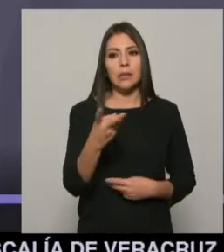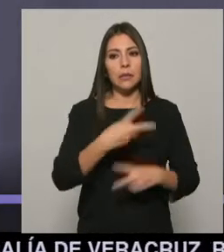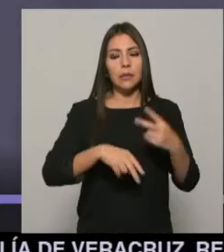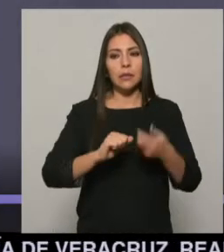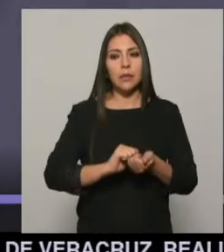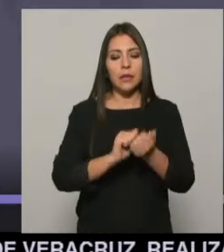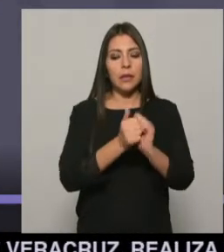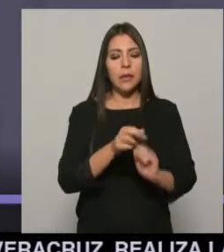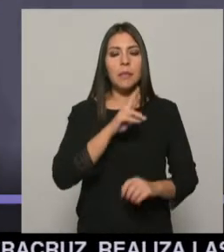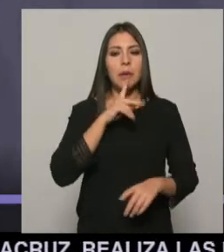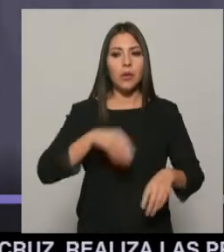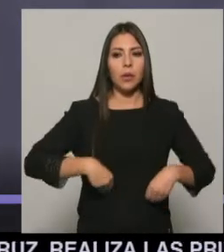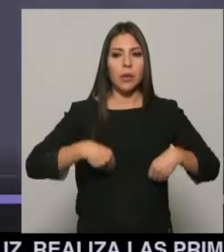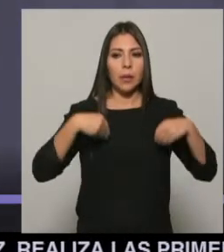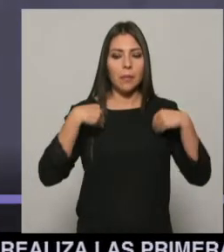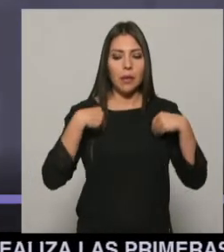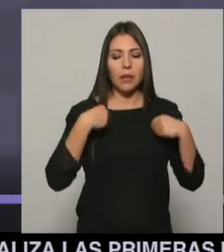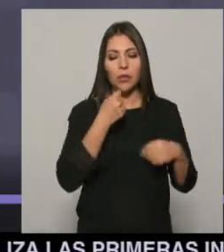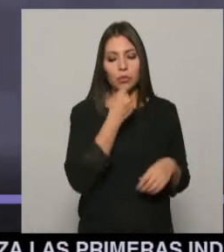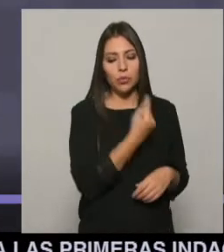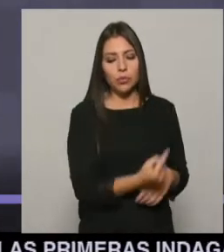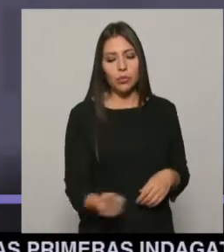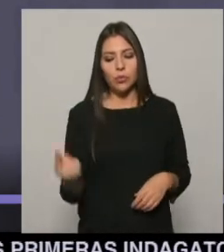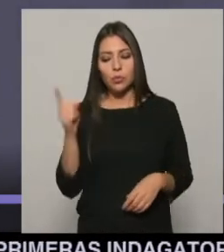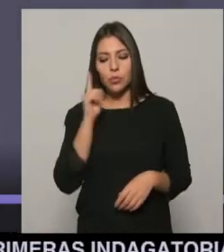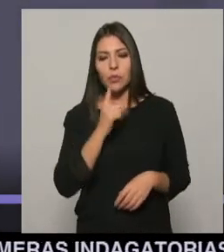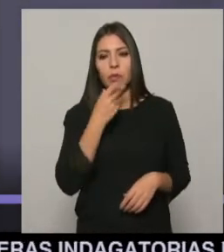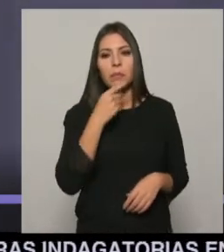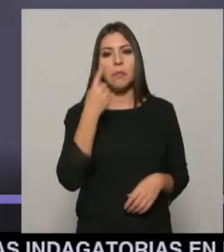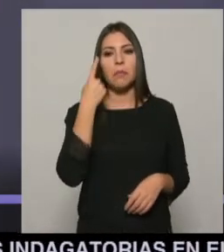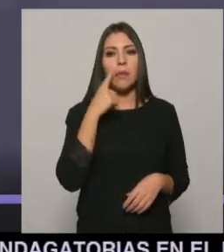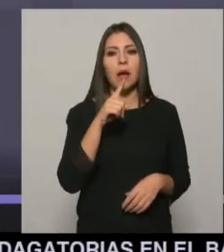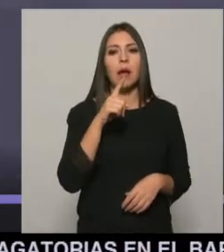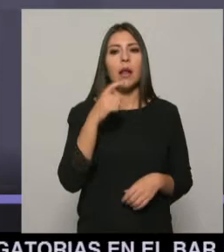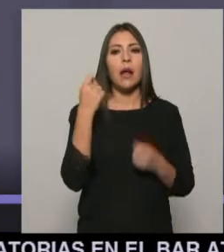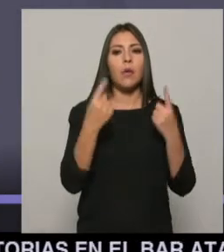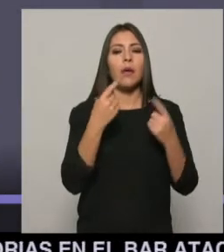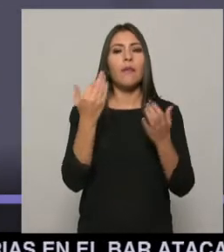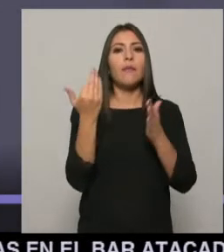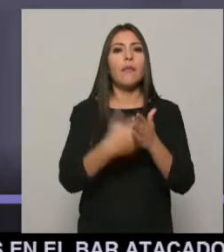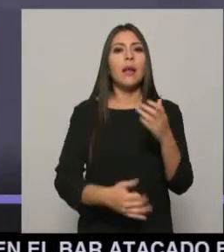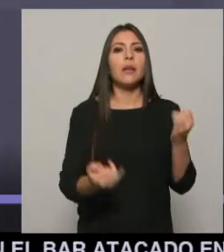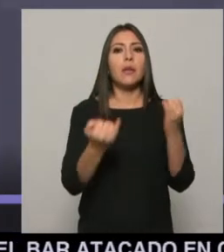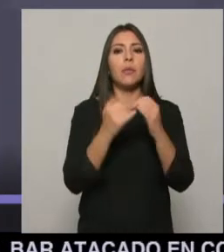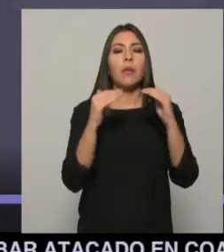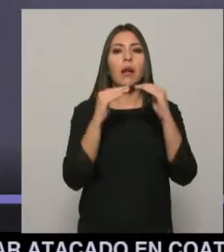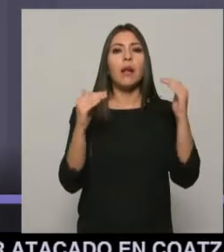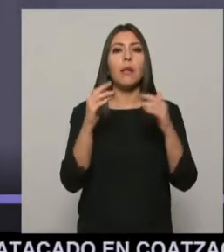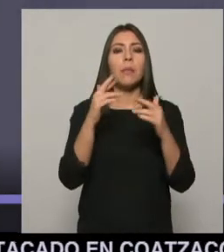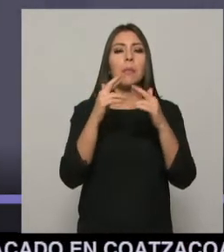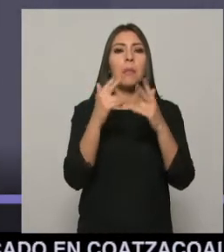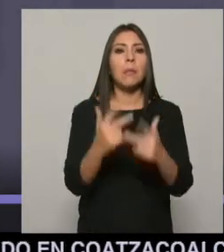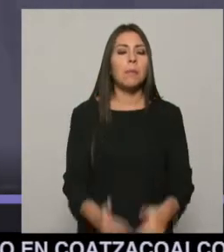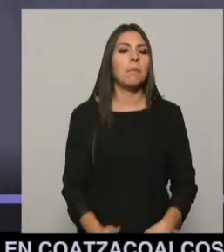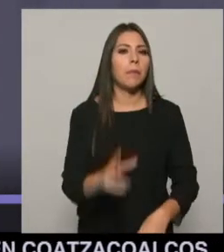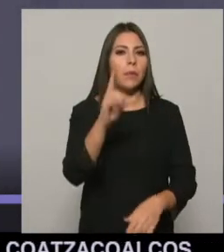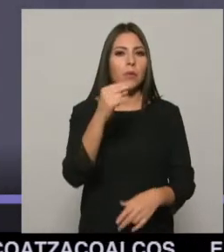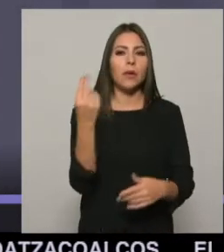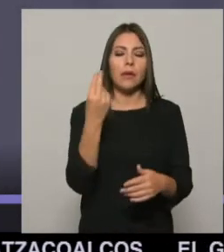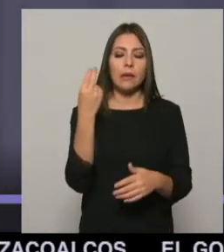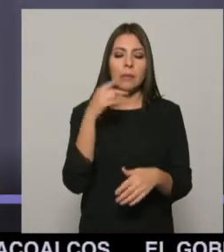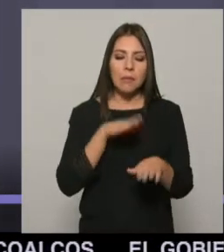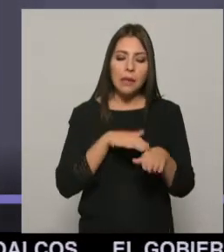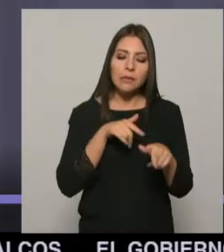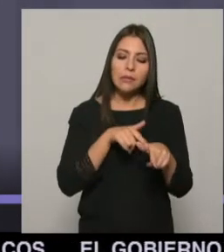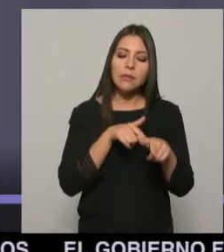a las niñas, a los niños, para poder romper con estas brechas de desigualdad, generar brechas de sueños que nos permitan que las